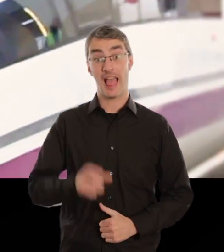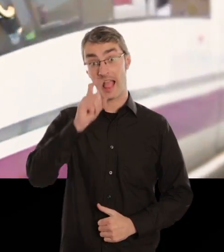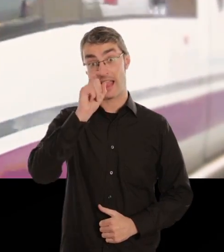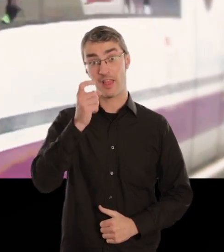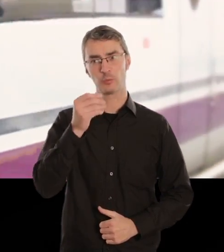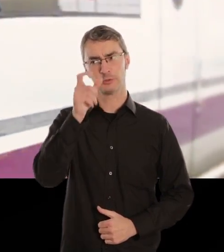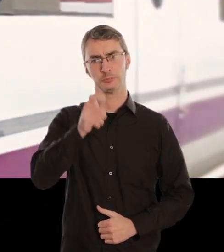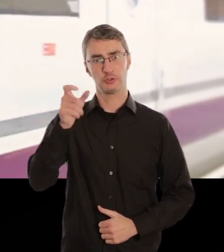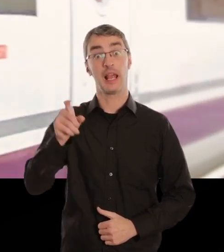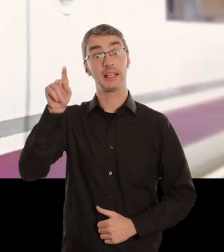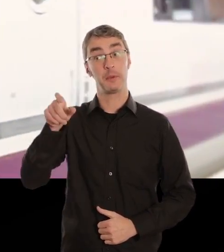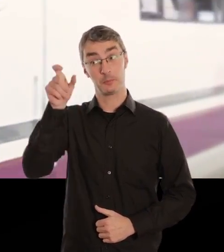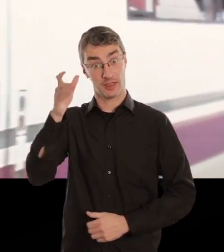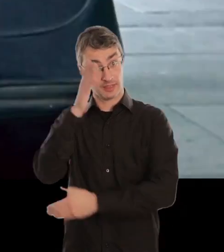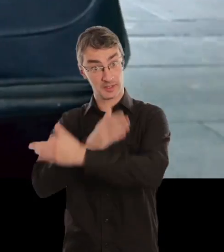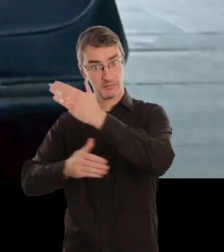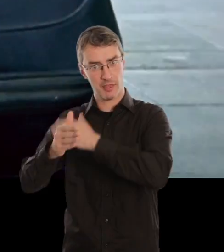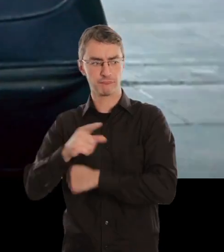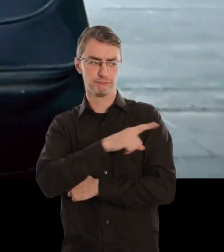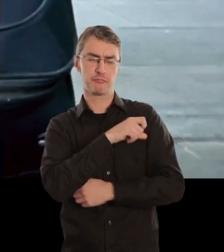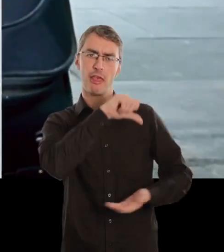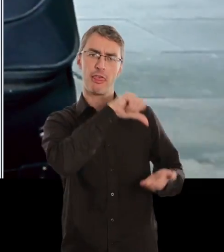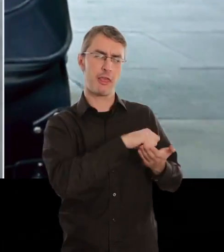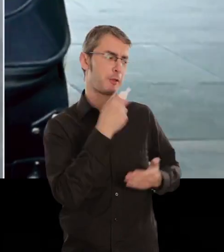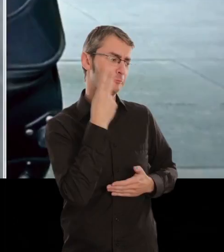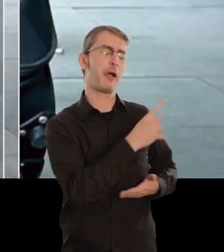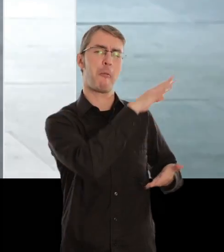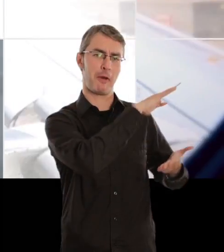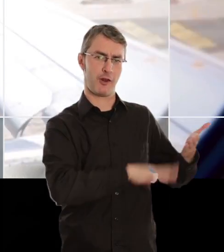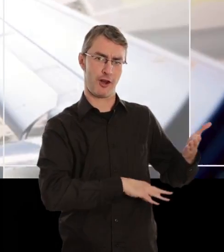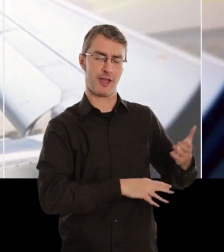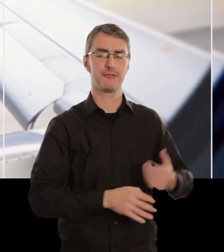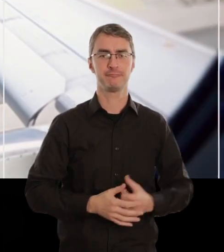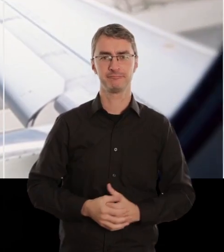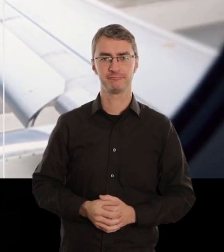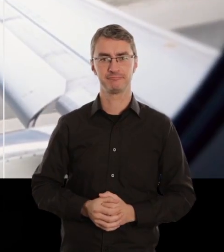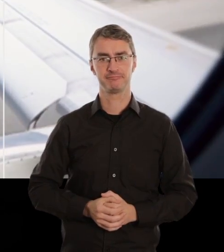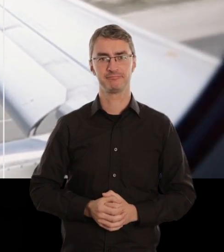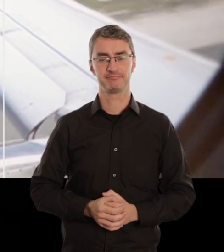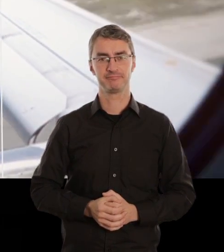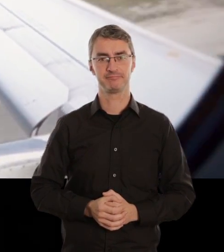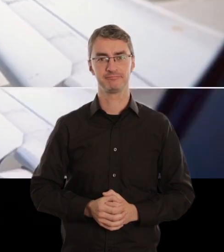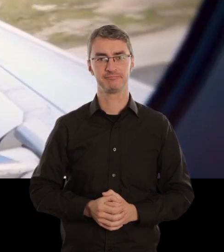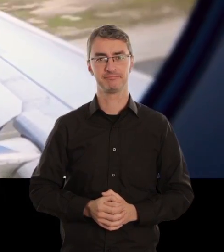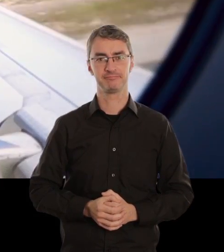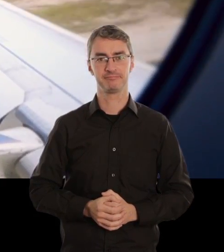Cada año muchas personas, también con discapacidad, escogen visitar Barcelona.